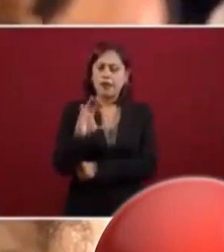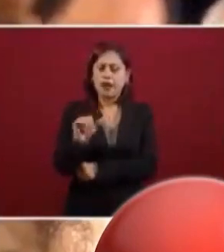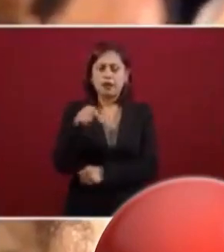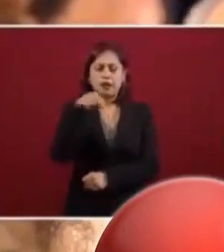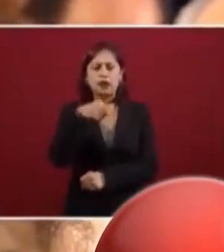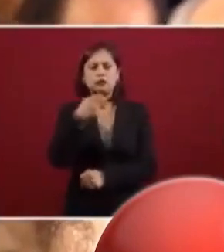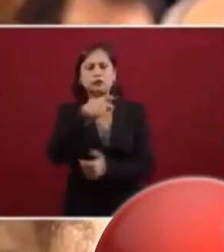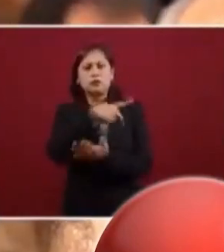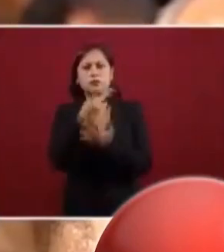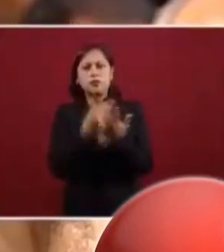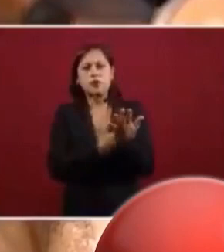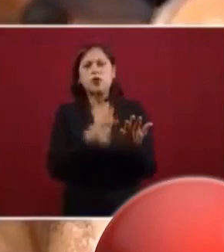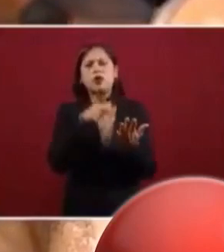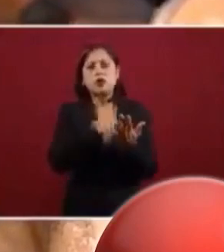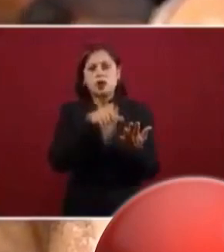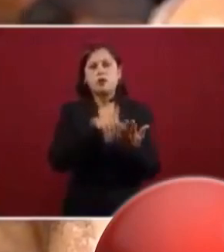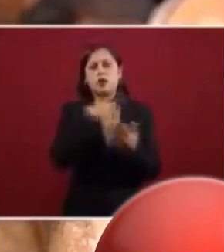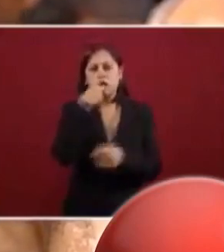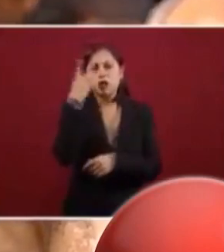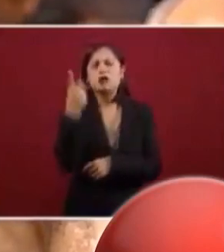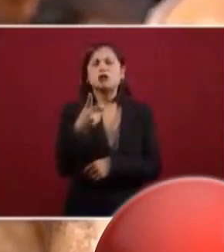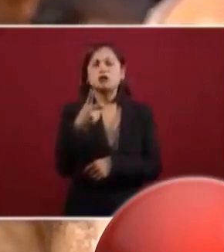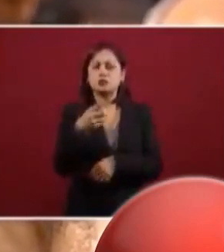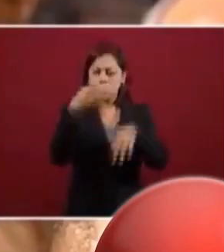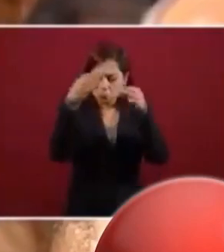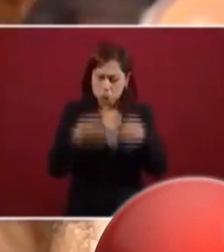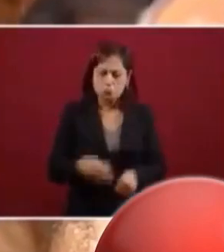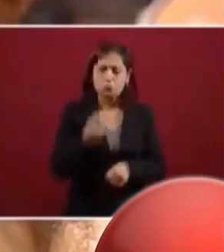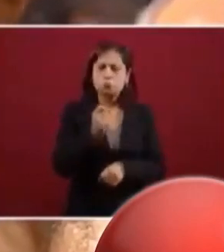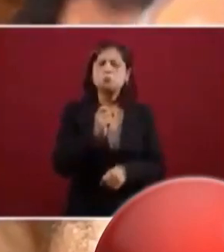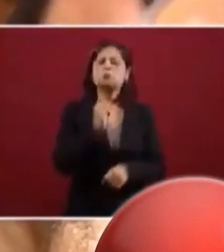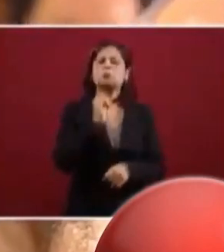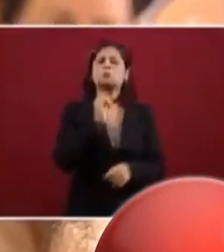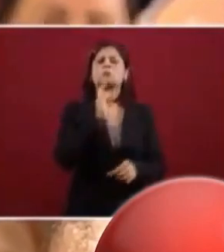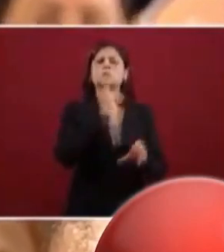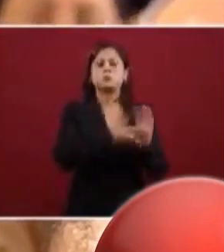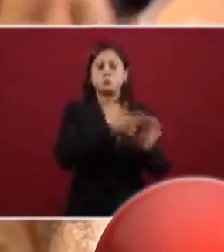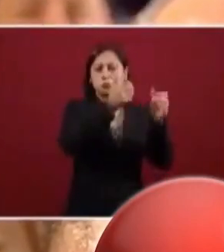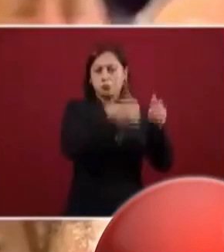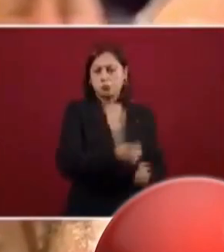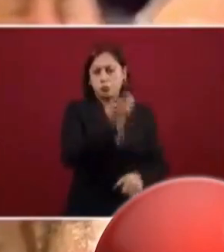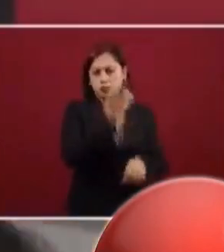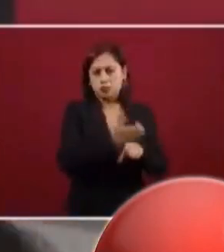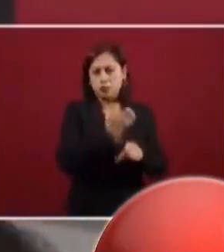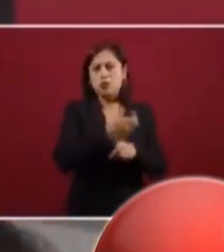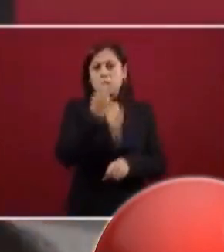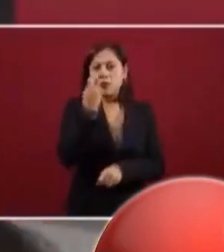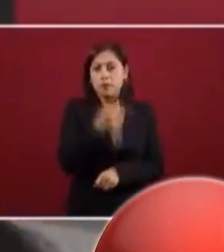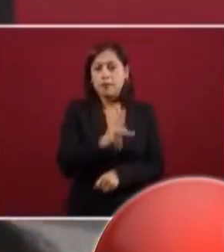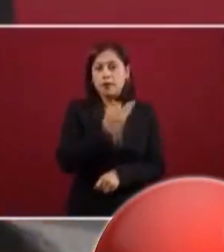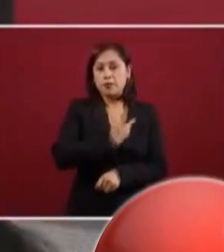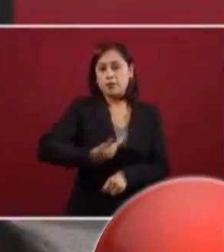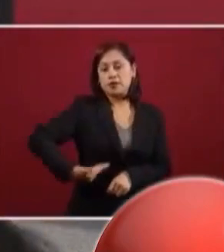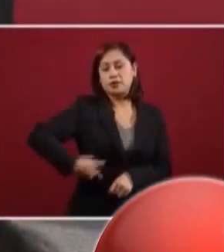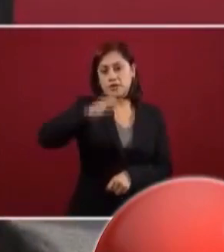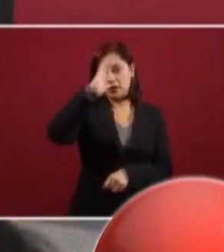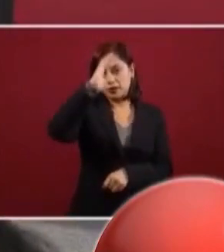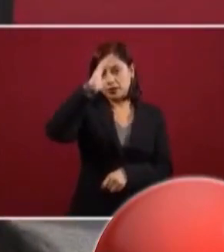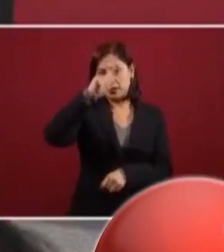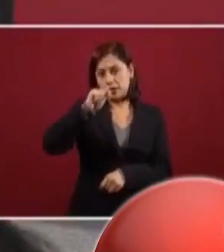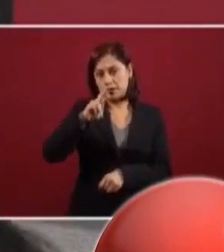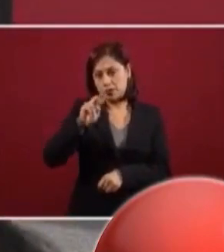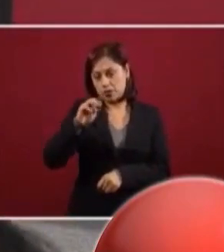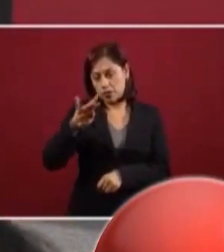legalmente en Estados Unidos, pero que el gobierno de Donald Trump busca desaparecer. Hoy será tema en el Congreso